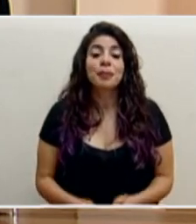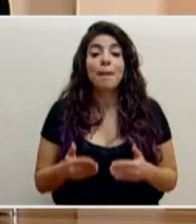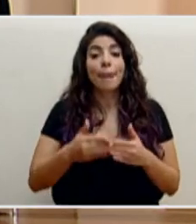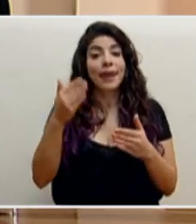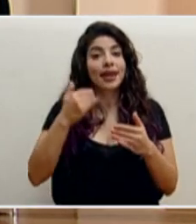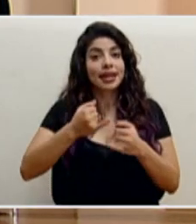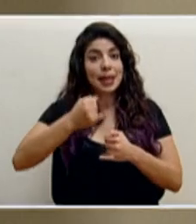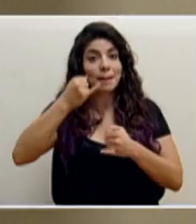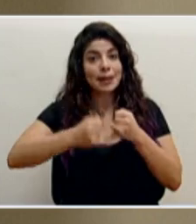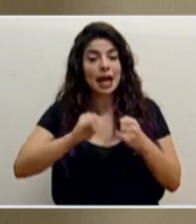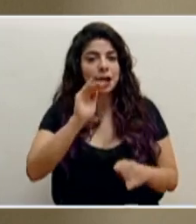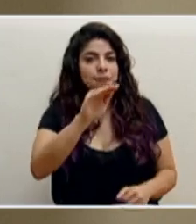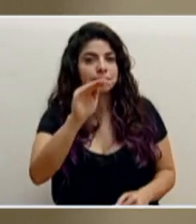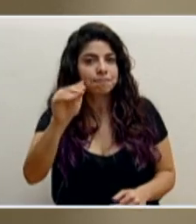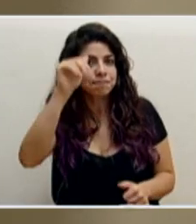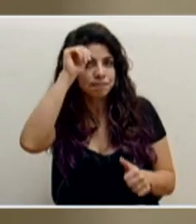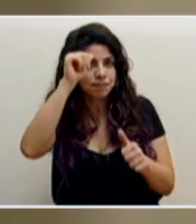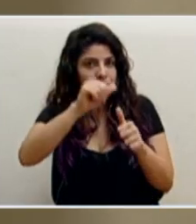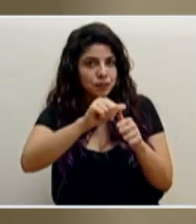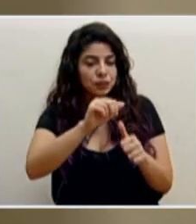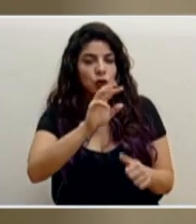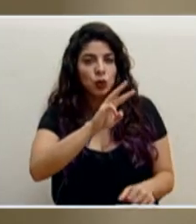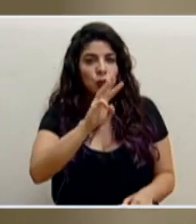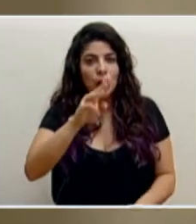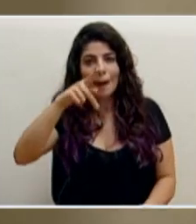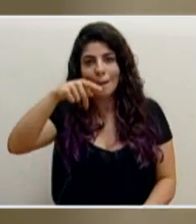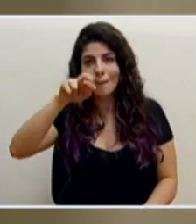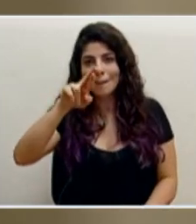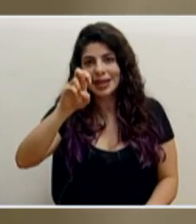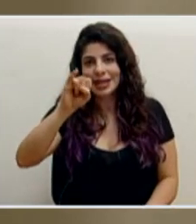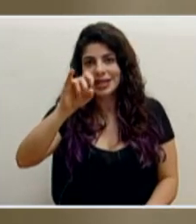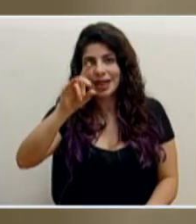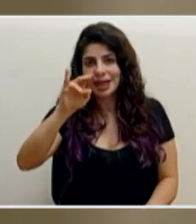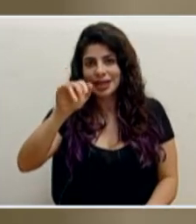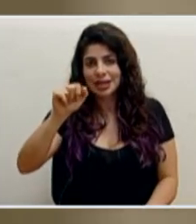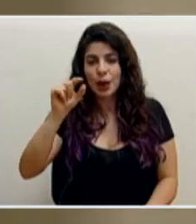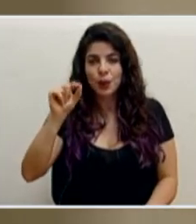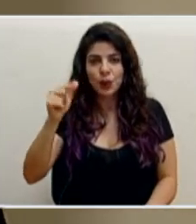Antes de finalizar, les recordamos el sitio